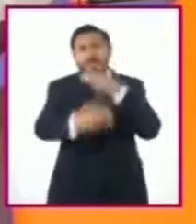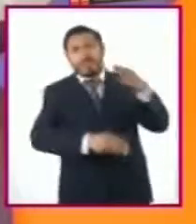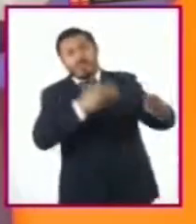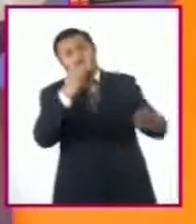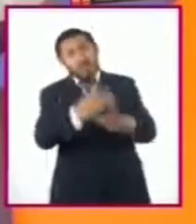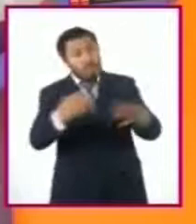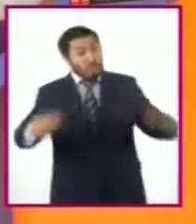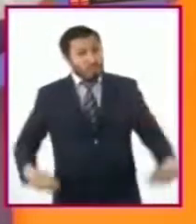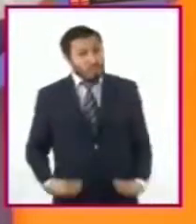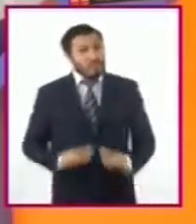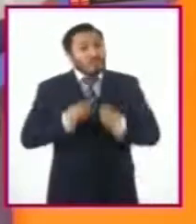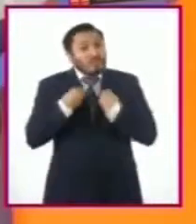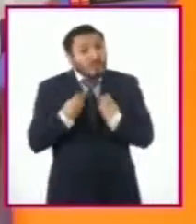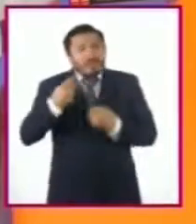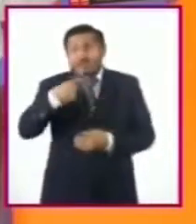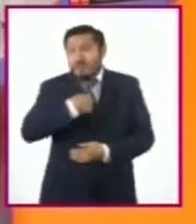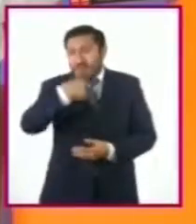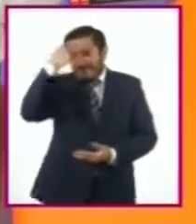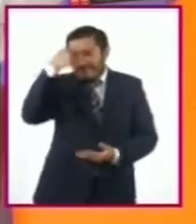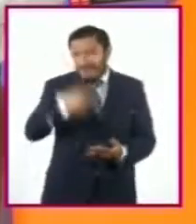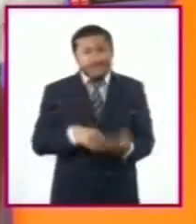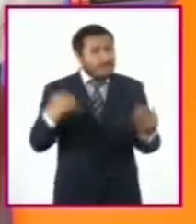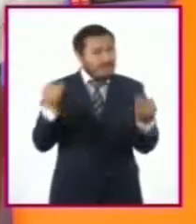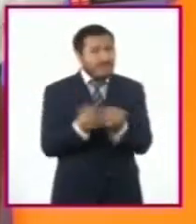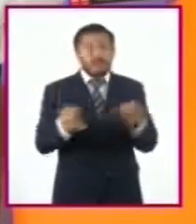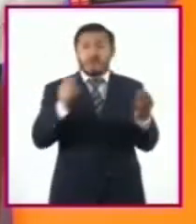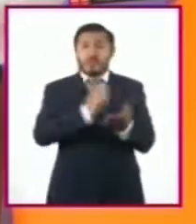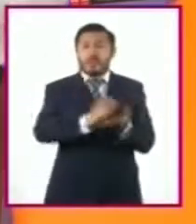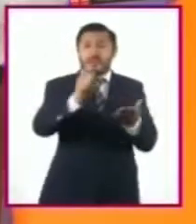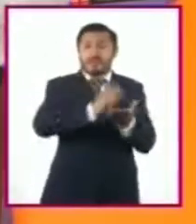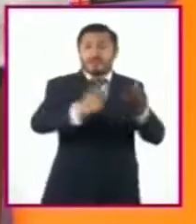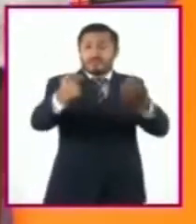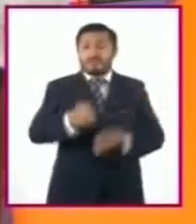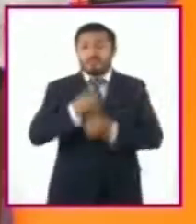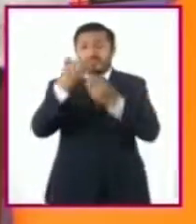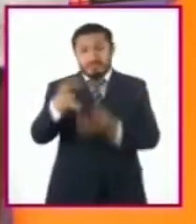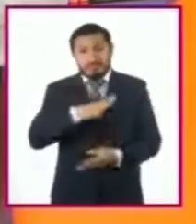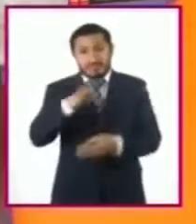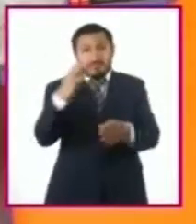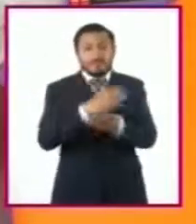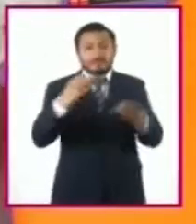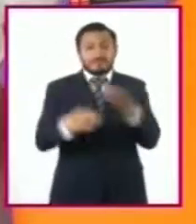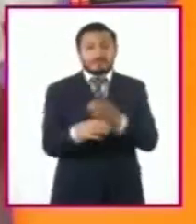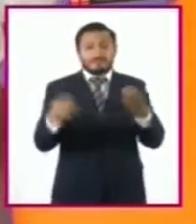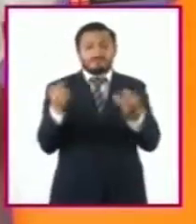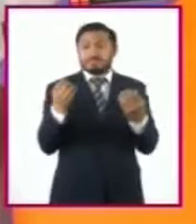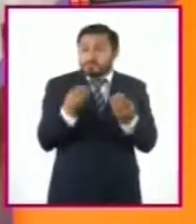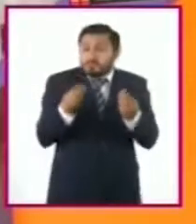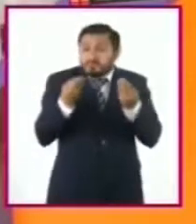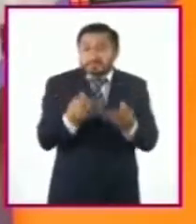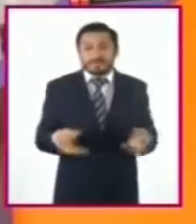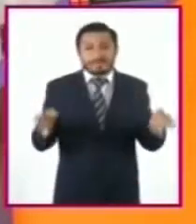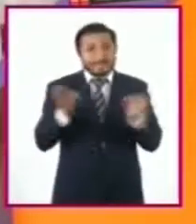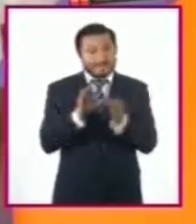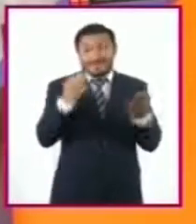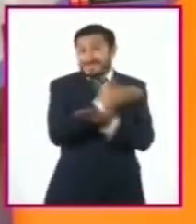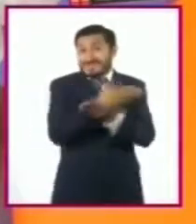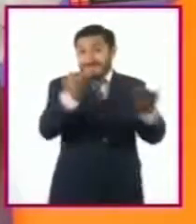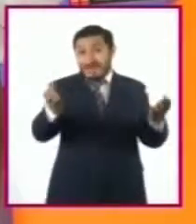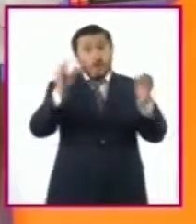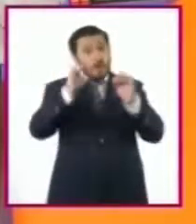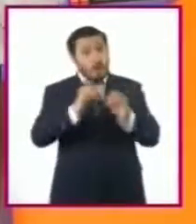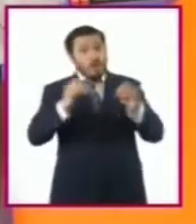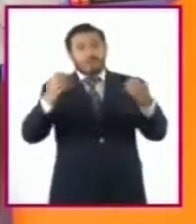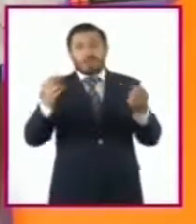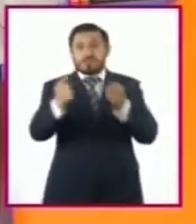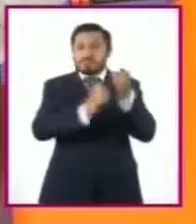viven. Y supongo que a través de su obra reflejan algunos acontecimientos que son importantes para ellos o para su